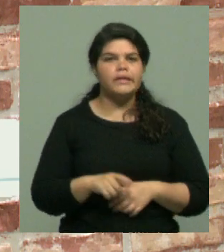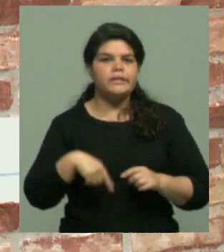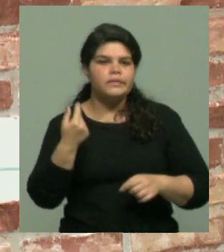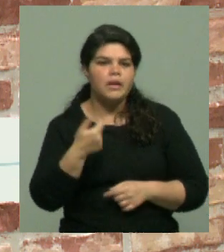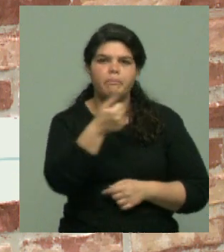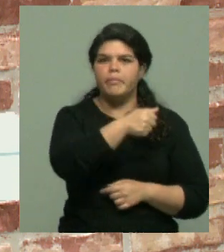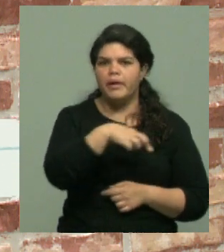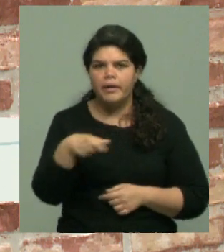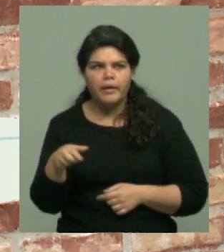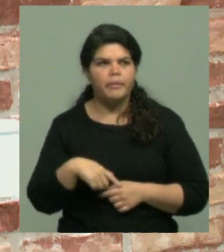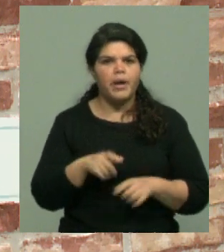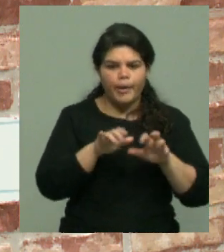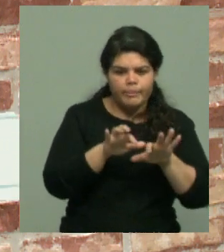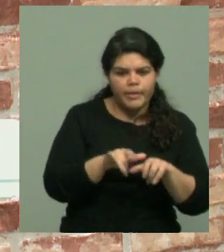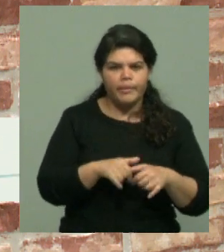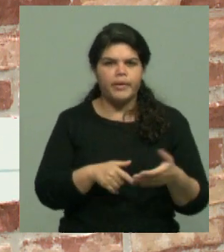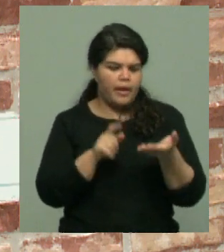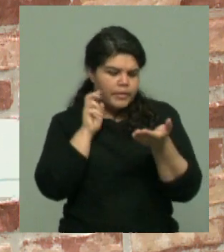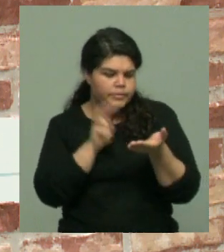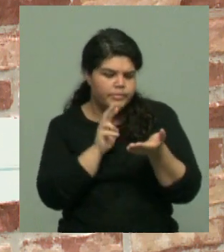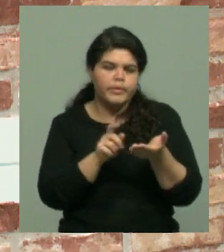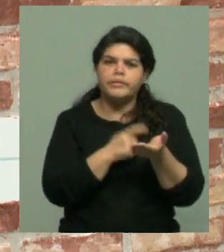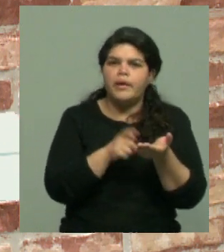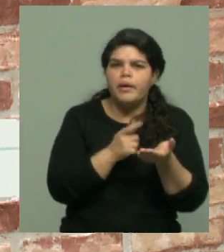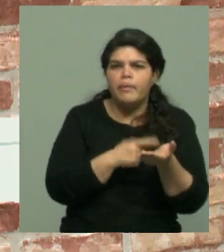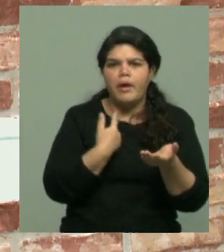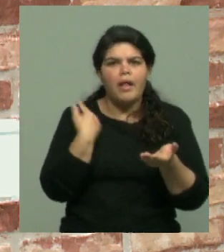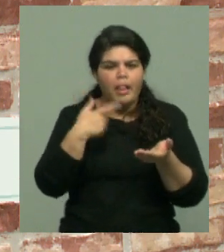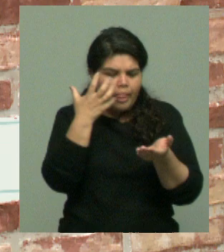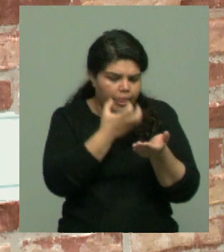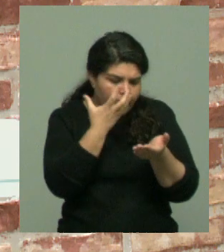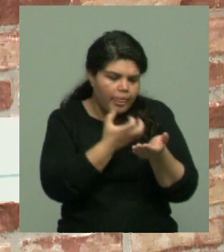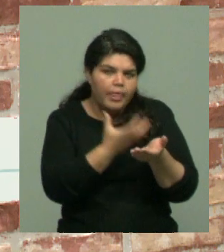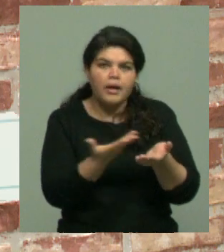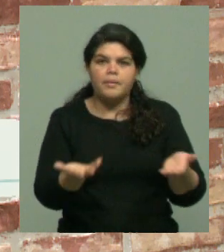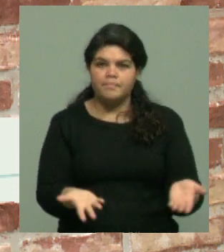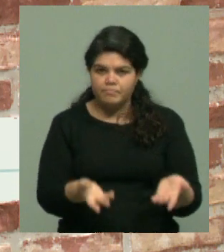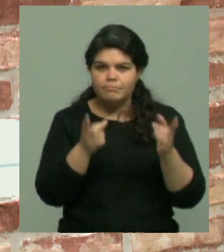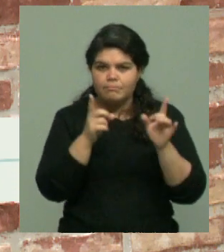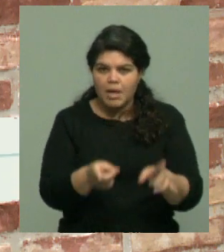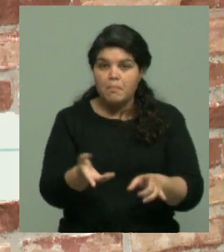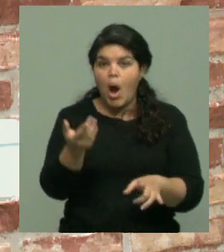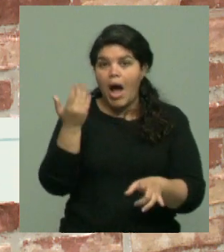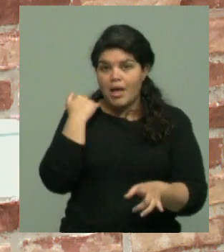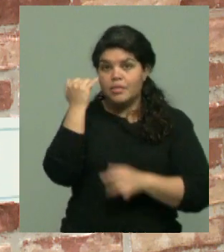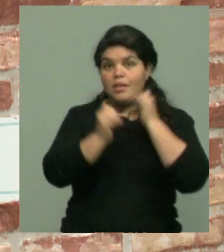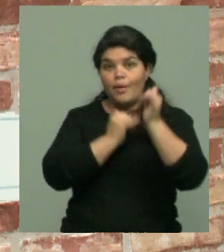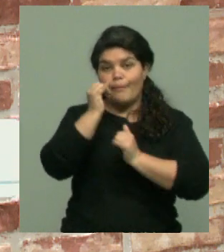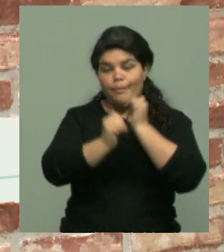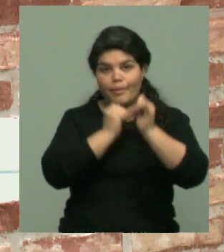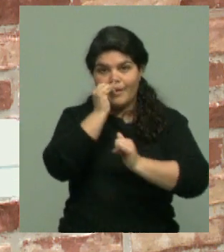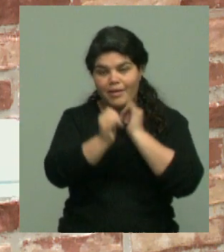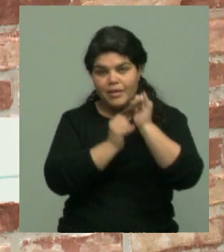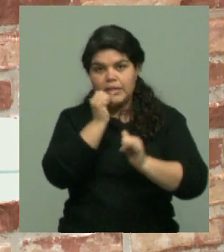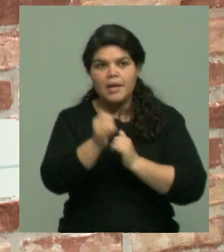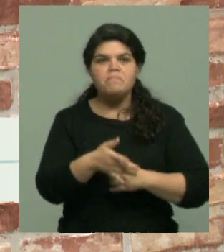la computadora, el celular. Digo, pensar que, digo, lo decíamos incluso fuera de aire, por ahí el tema de entender